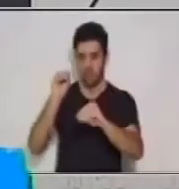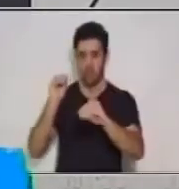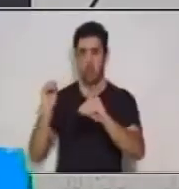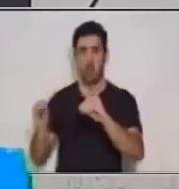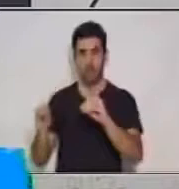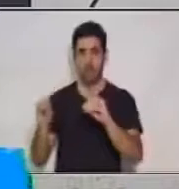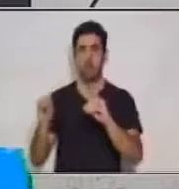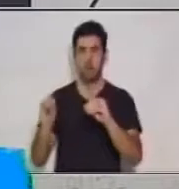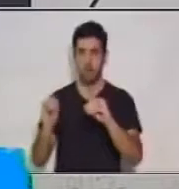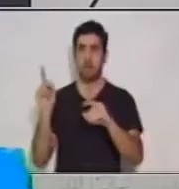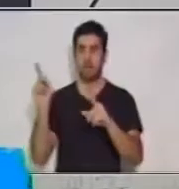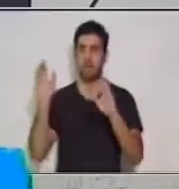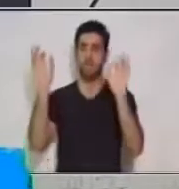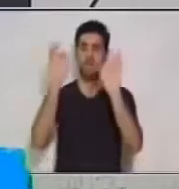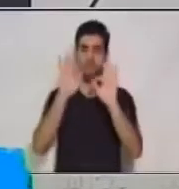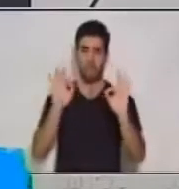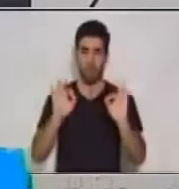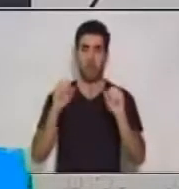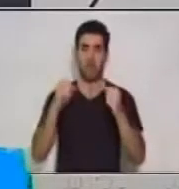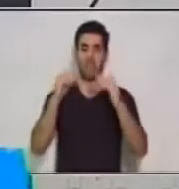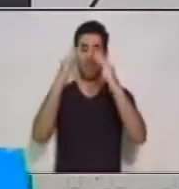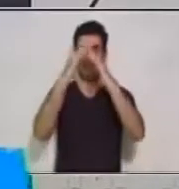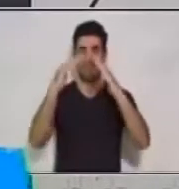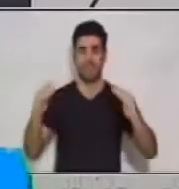elementos que forman este triángulo.